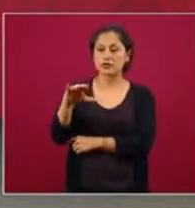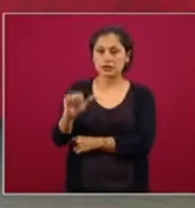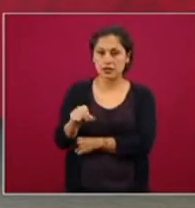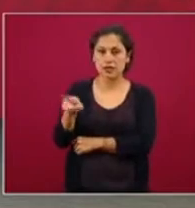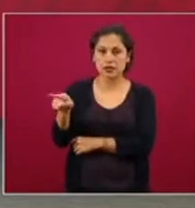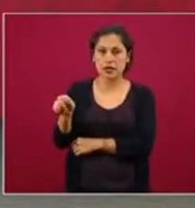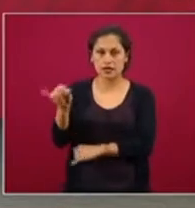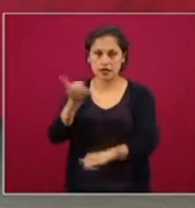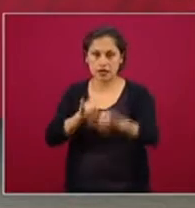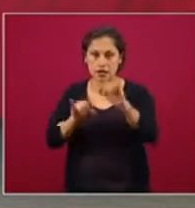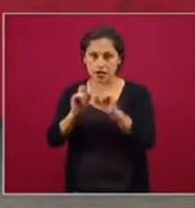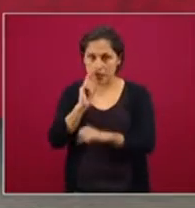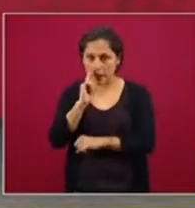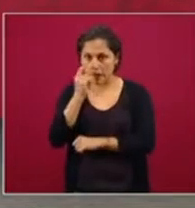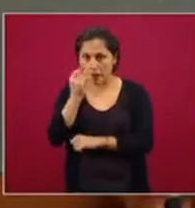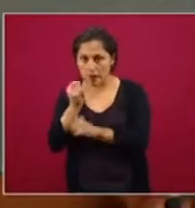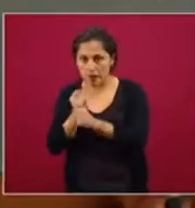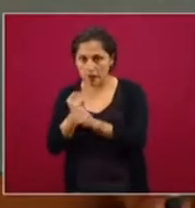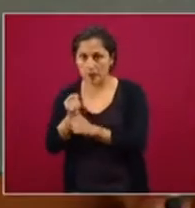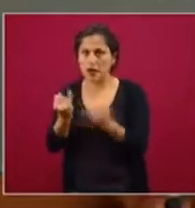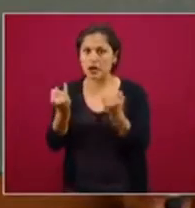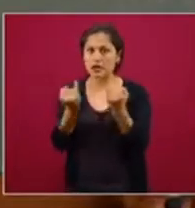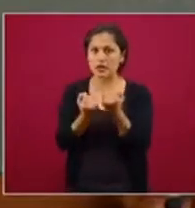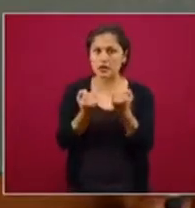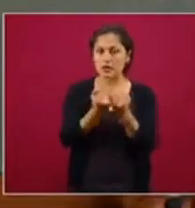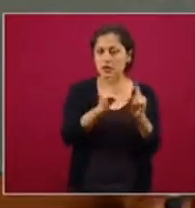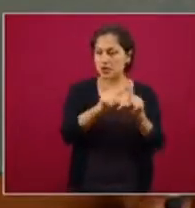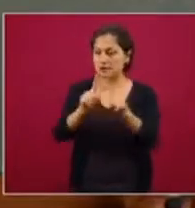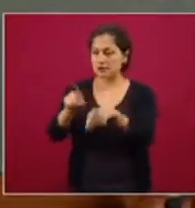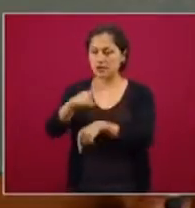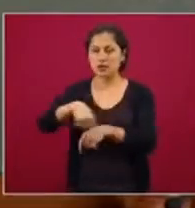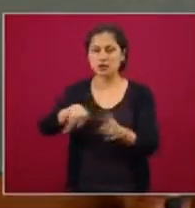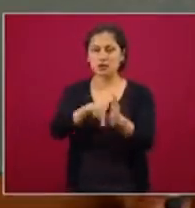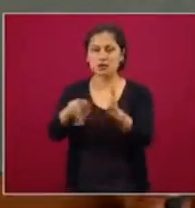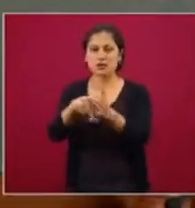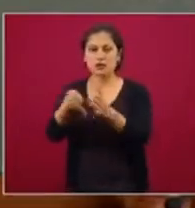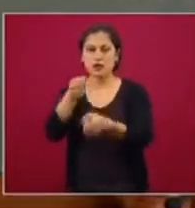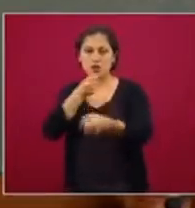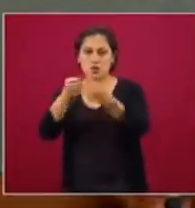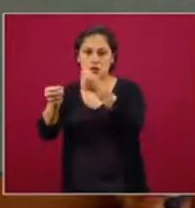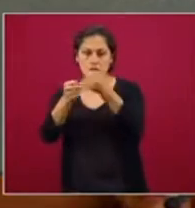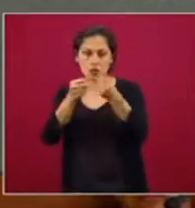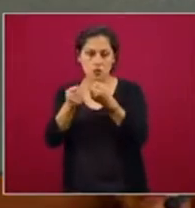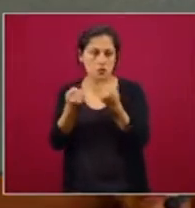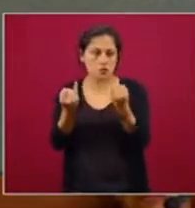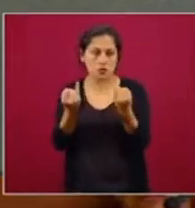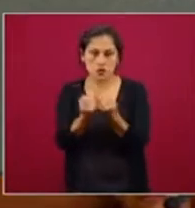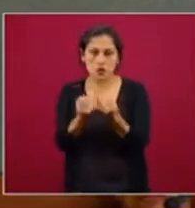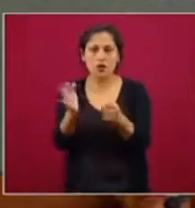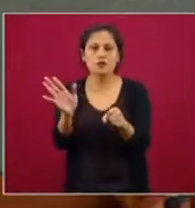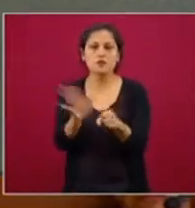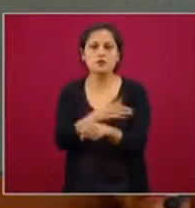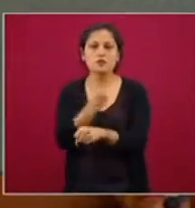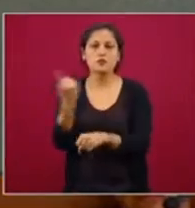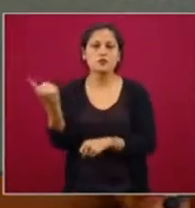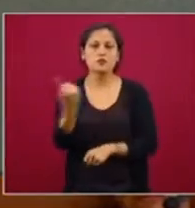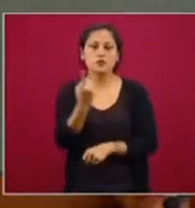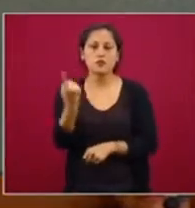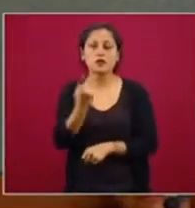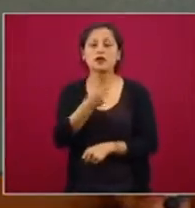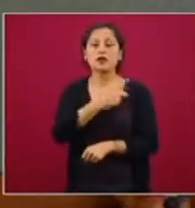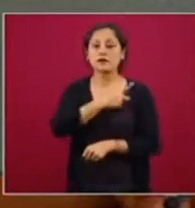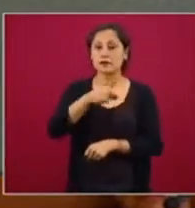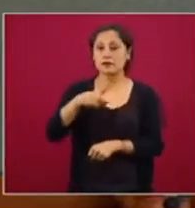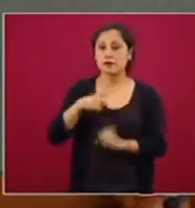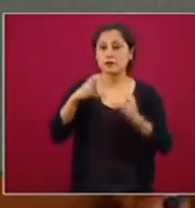hizo aquí a varios colegas reporteros y reporteras, es que es de interés público que no haya un brote de